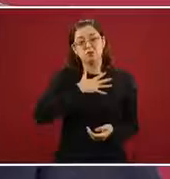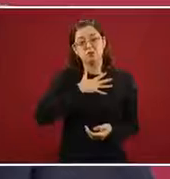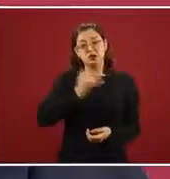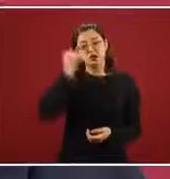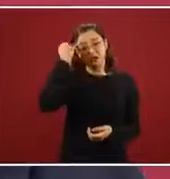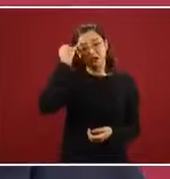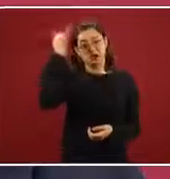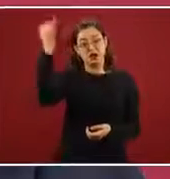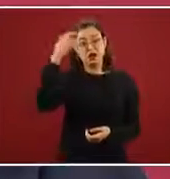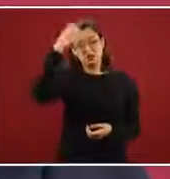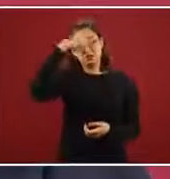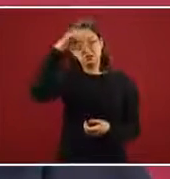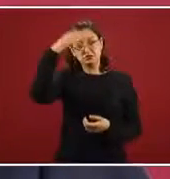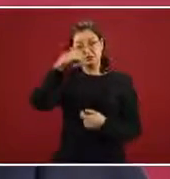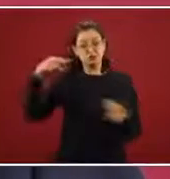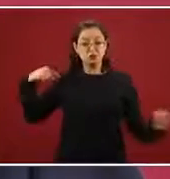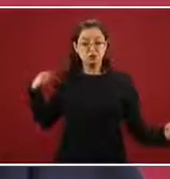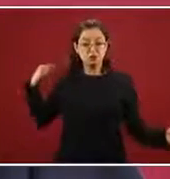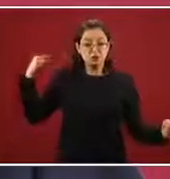la experiencia